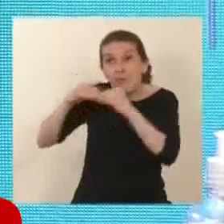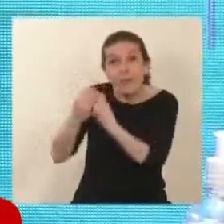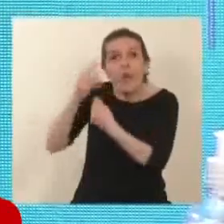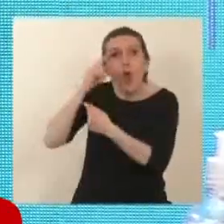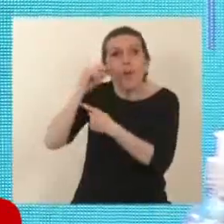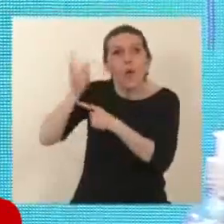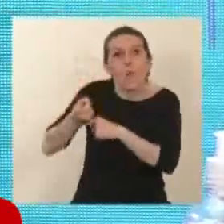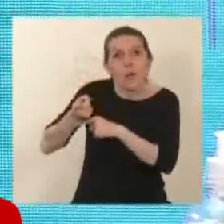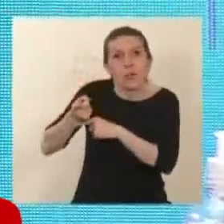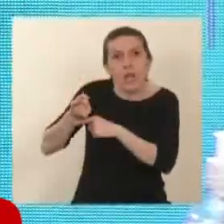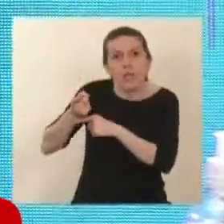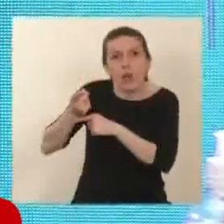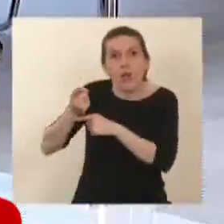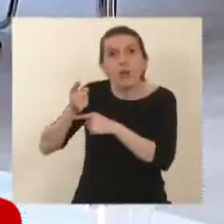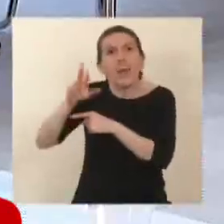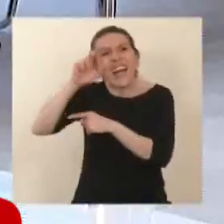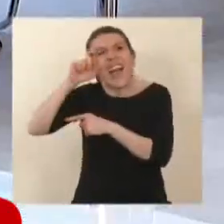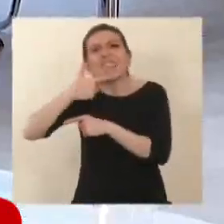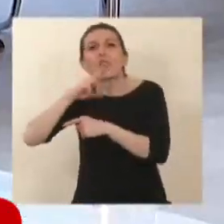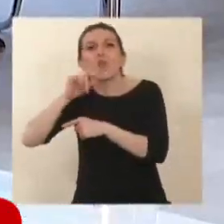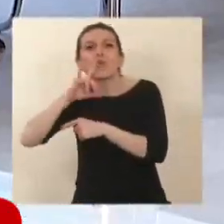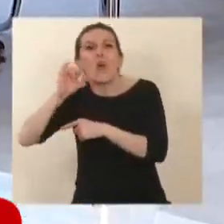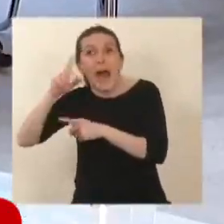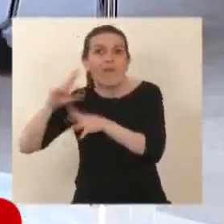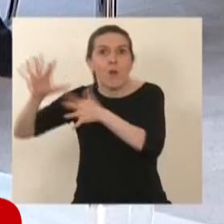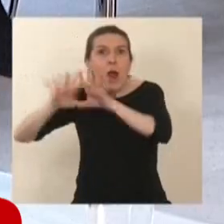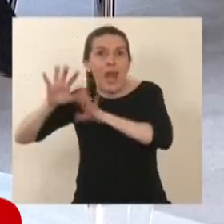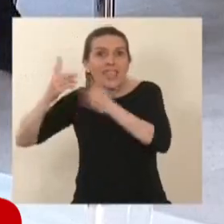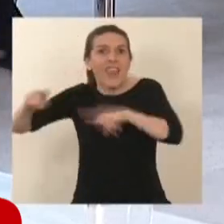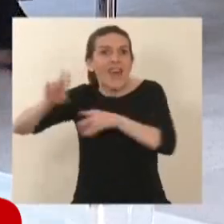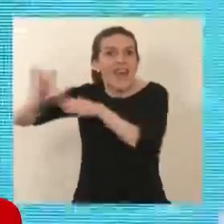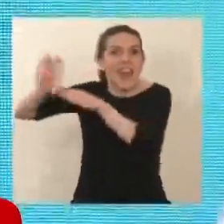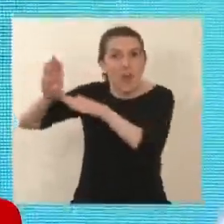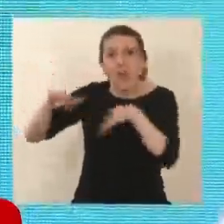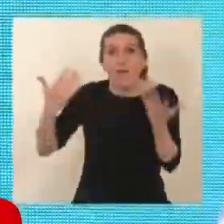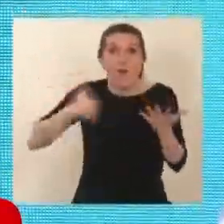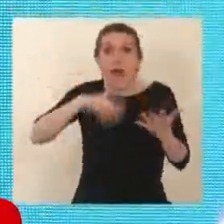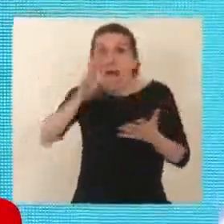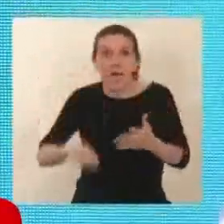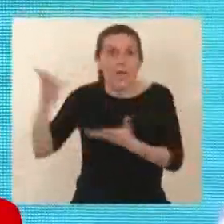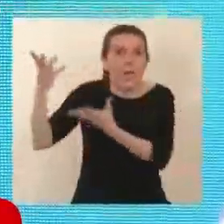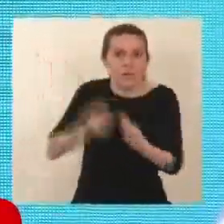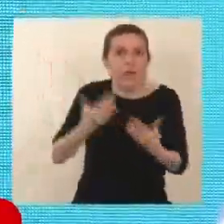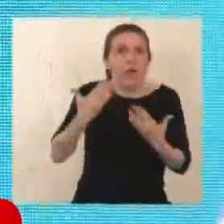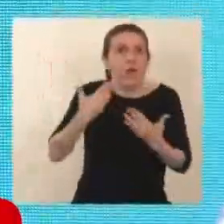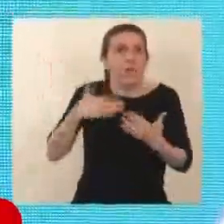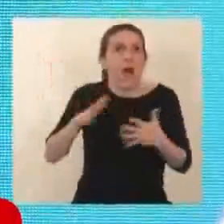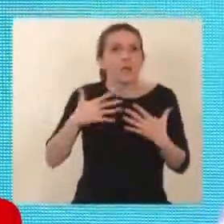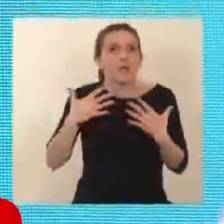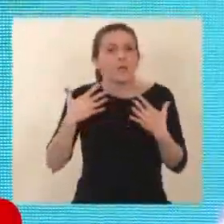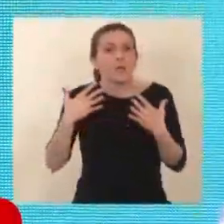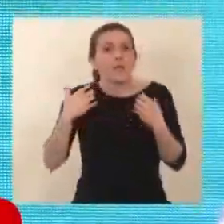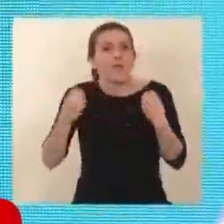99%, y eso pone a Argentina hoy en una situación muchísimo más sana y más sólida que aquella